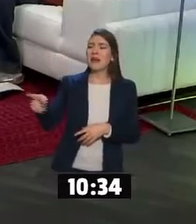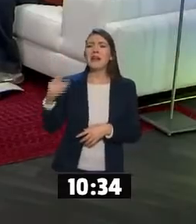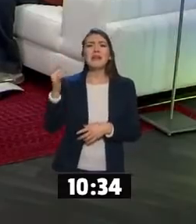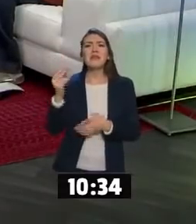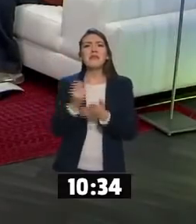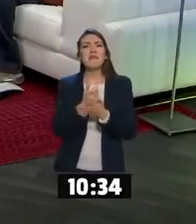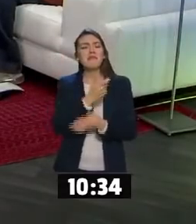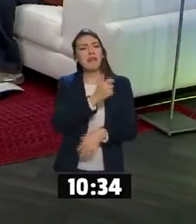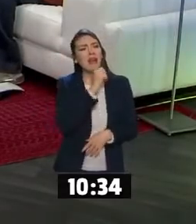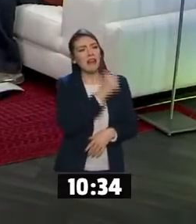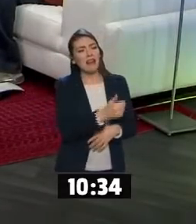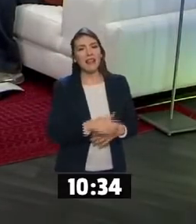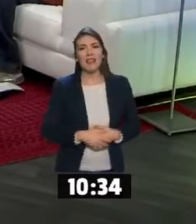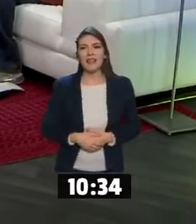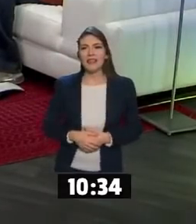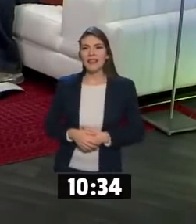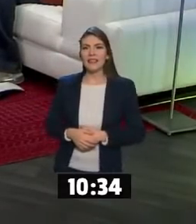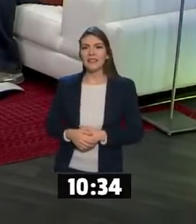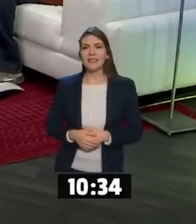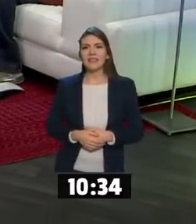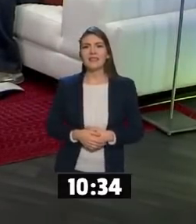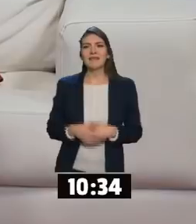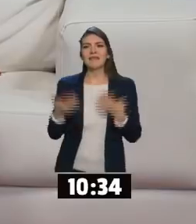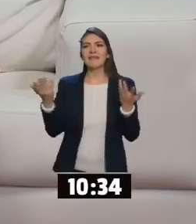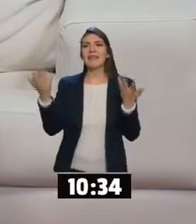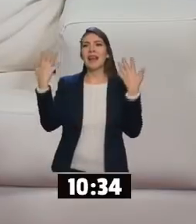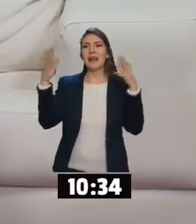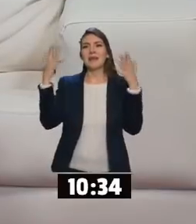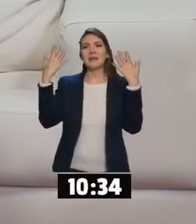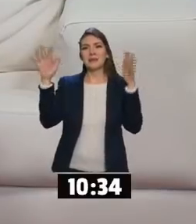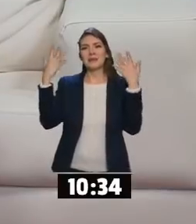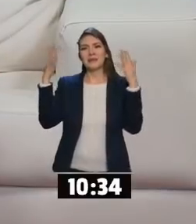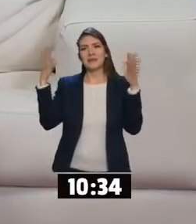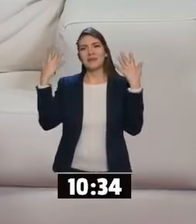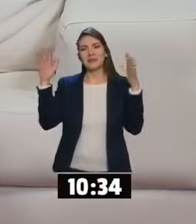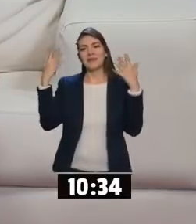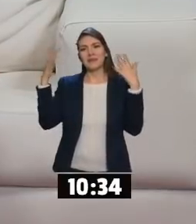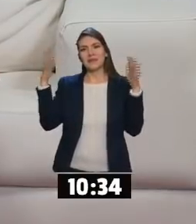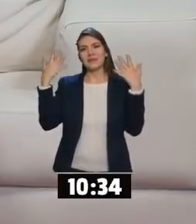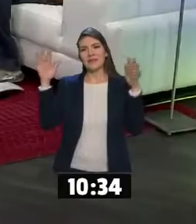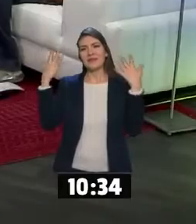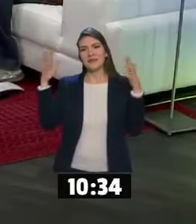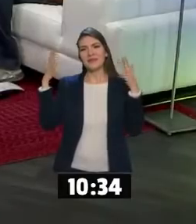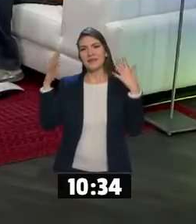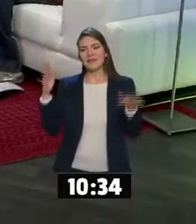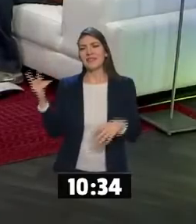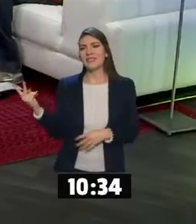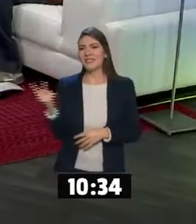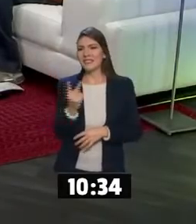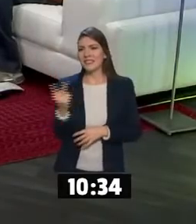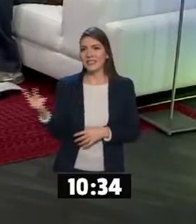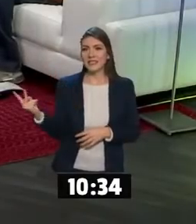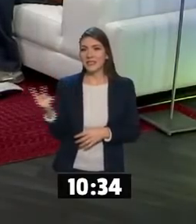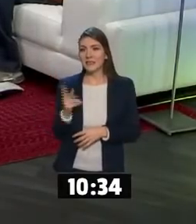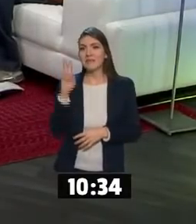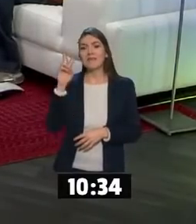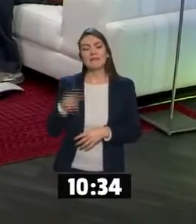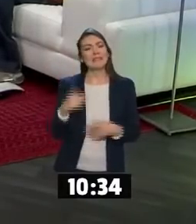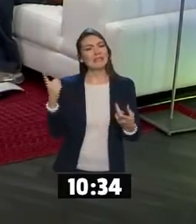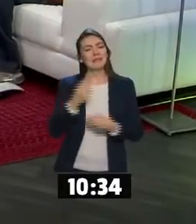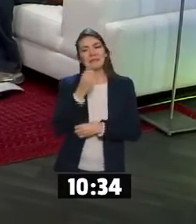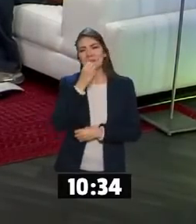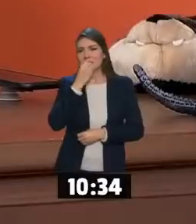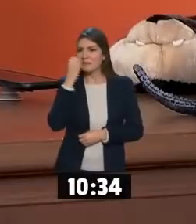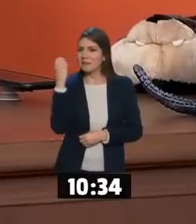hicimos mal. No. Aplauso a los dos. De todo corazón, qué chido. Y